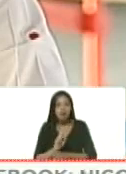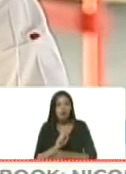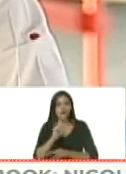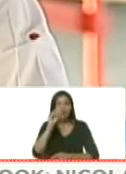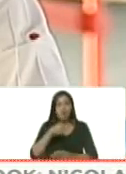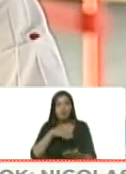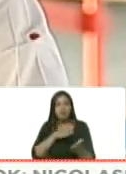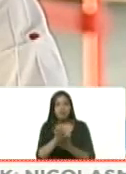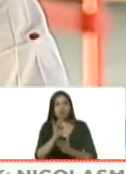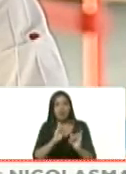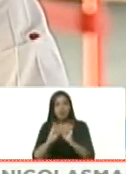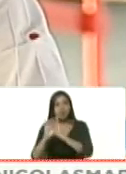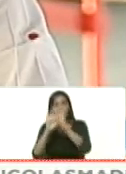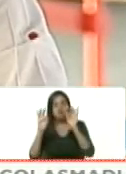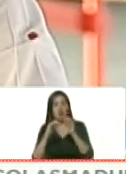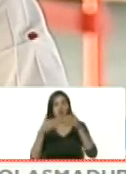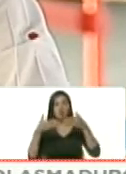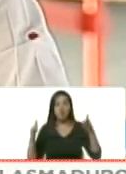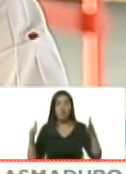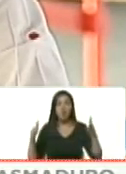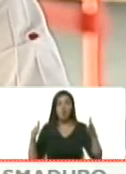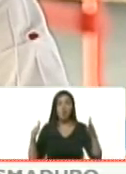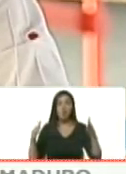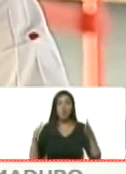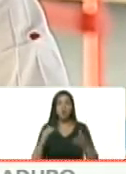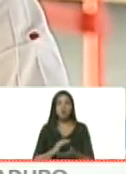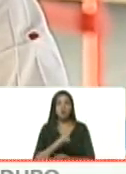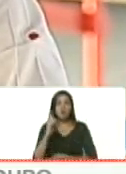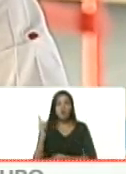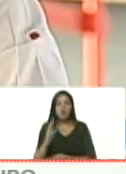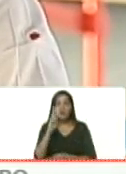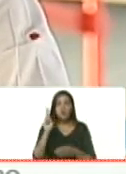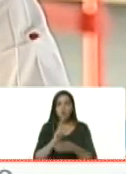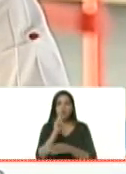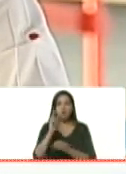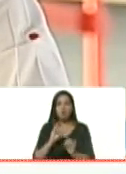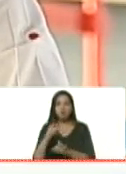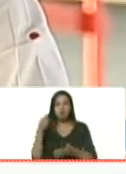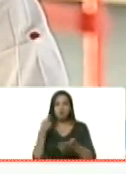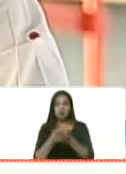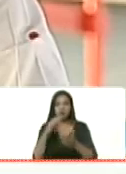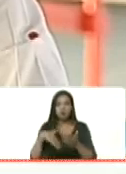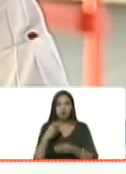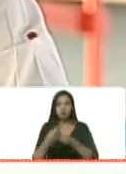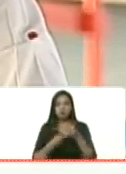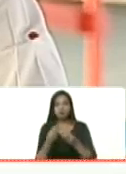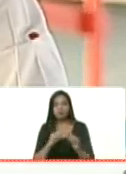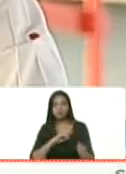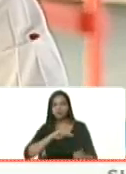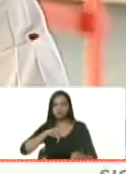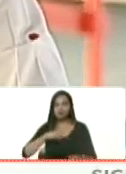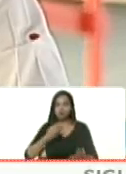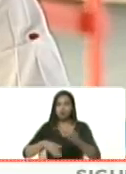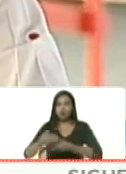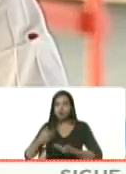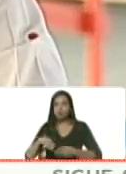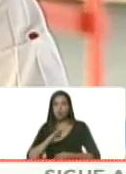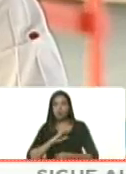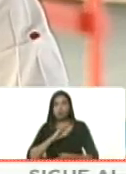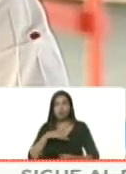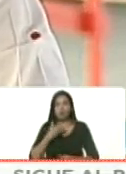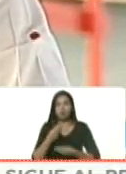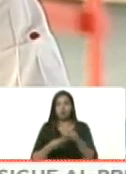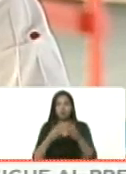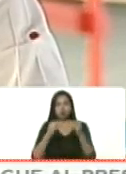podamos garantizar con nuestra ventanilla, con una ventanilla única, que los pagos que se hagan para nuestro servicio de portuario sean cada vez